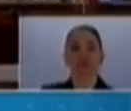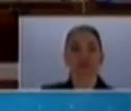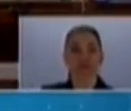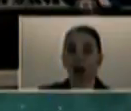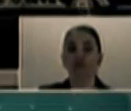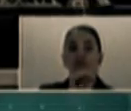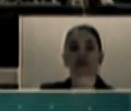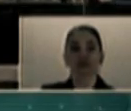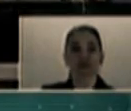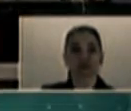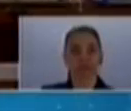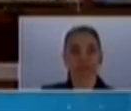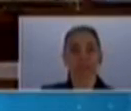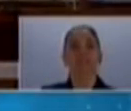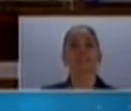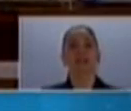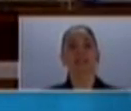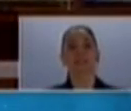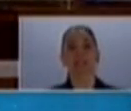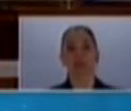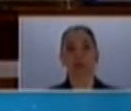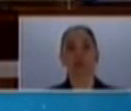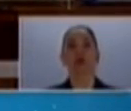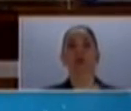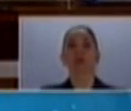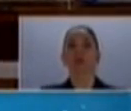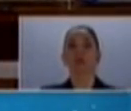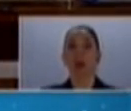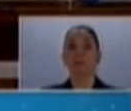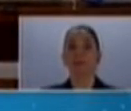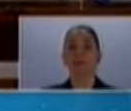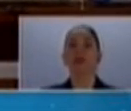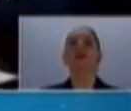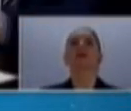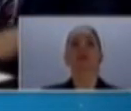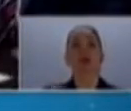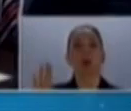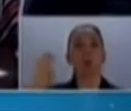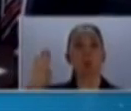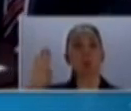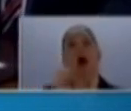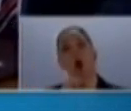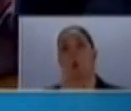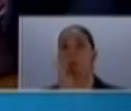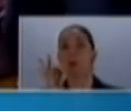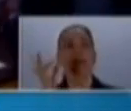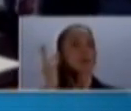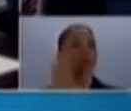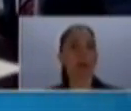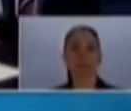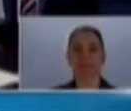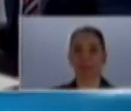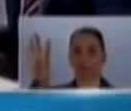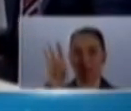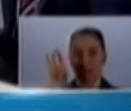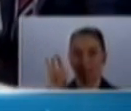dato, ya no es más presidente, ya está. No, claro, son monos. No tenía chofer. No tiene más chofer. No tenía auto presidencial, tiene custodia, auto